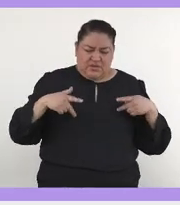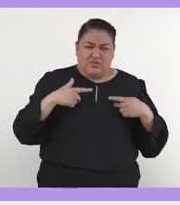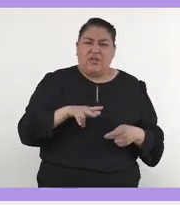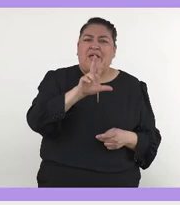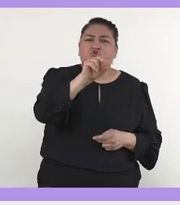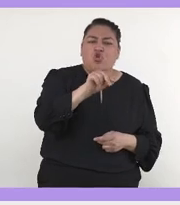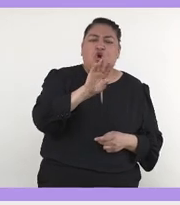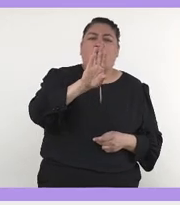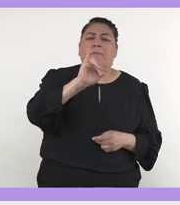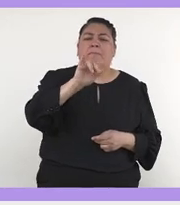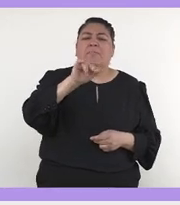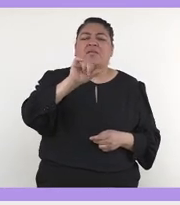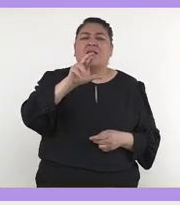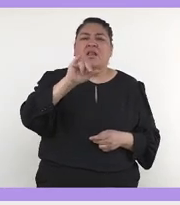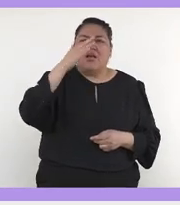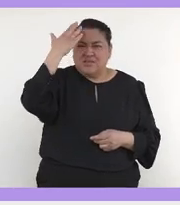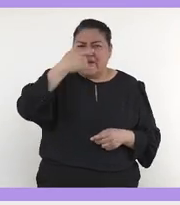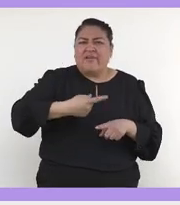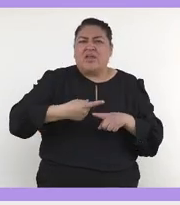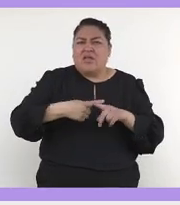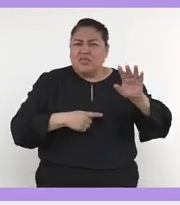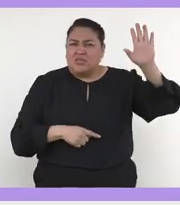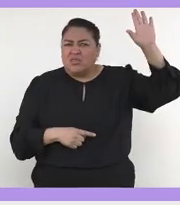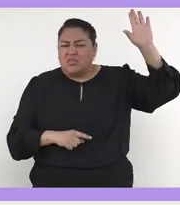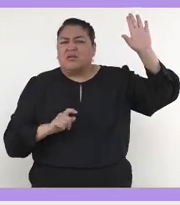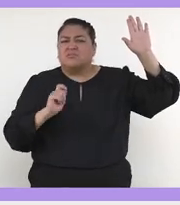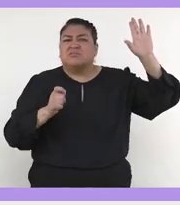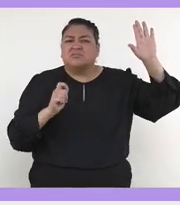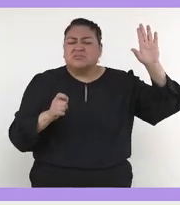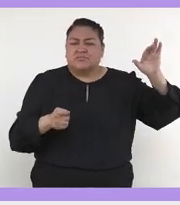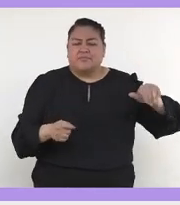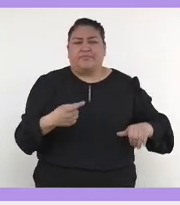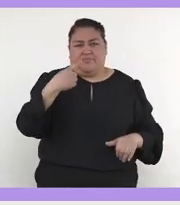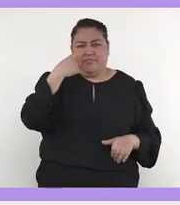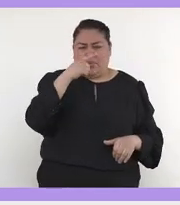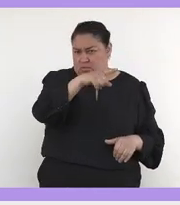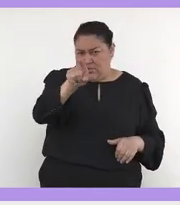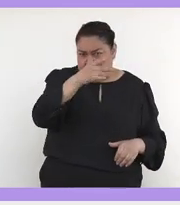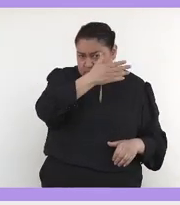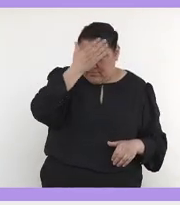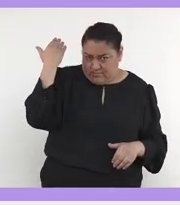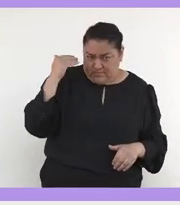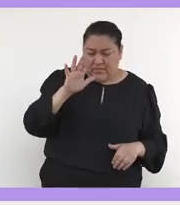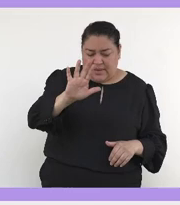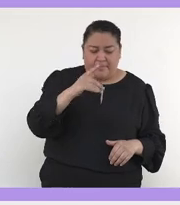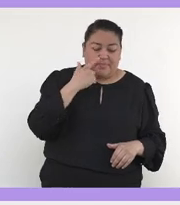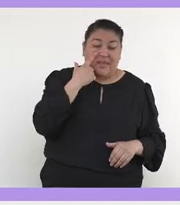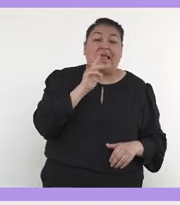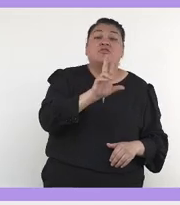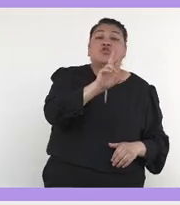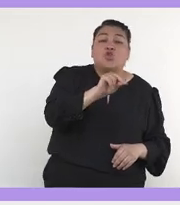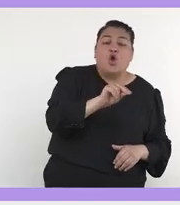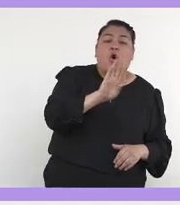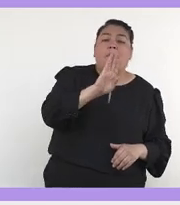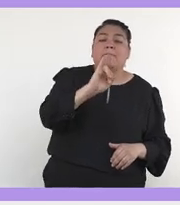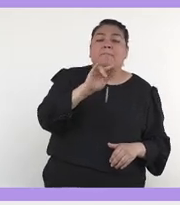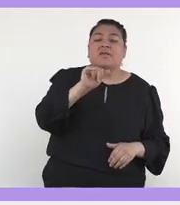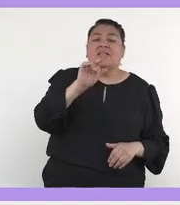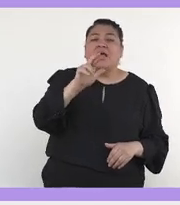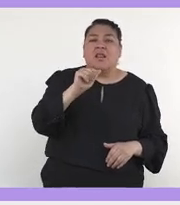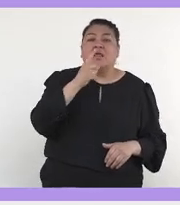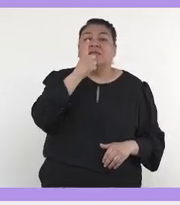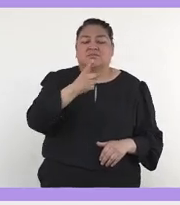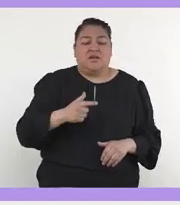Sí o sea sí levanten la mano por si no no veo Okay perfecto Para quienes no sepan que es una persona no binaria es una persona